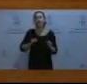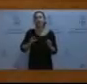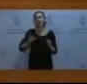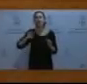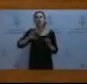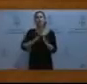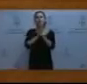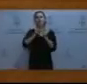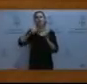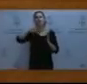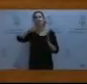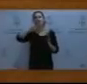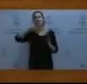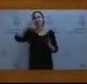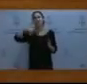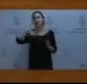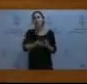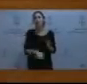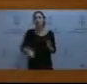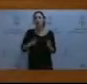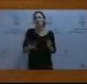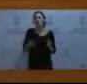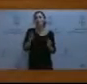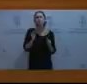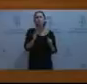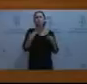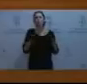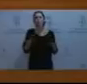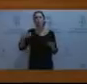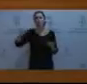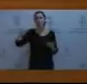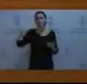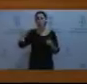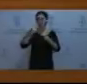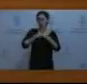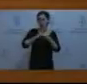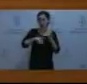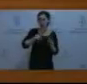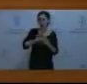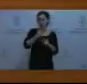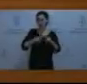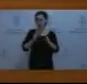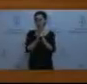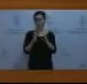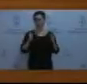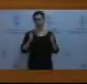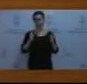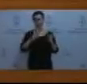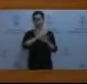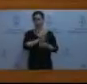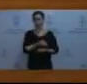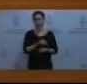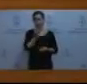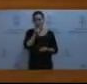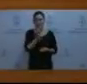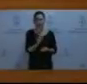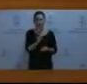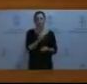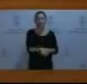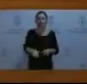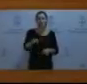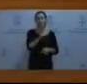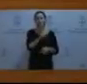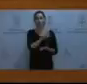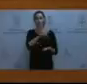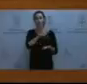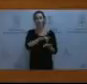está en que es un poblamiento continuado desde la Edad de Bronce hasta la Edad Media, cosa que no es fácil de encontrar, y además en un lugar que ha sufrido